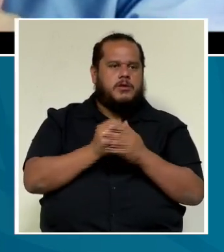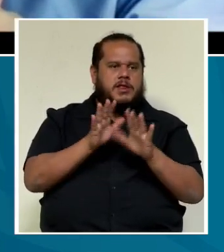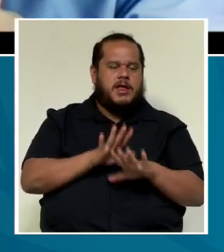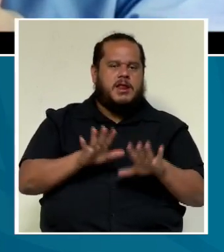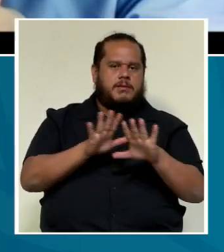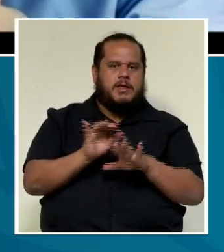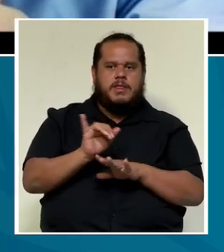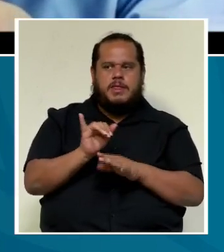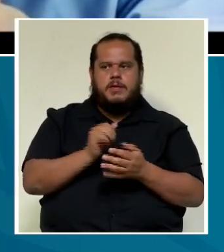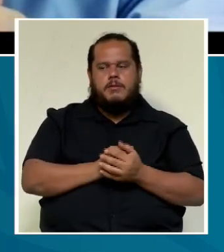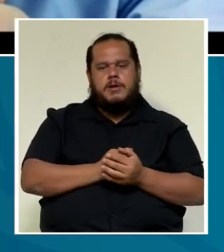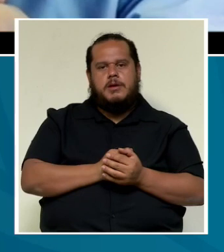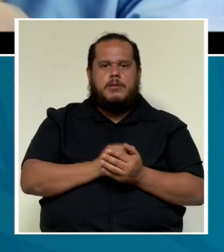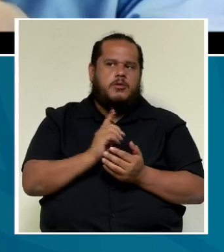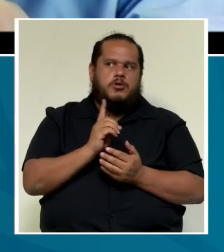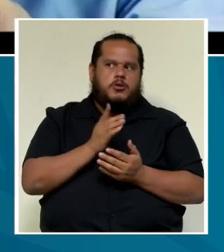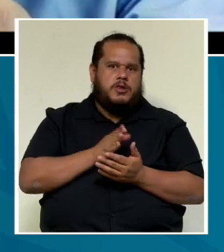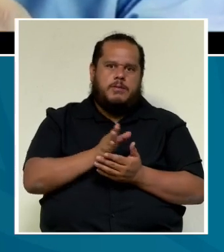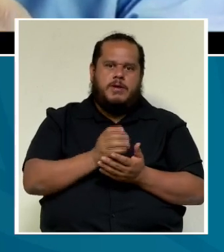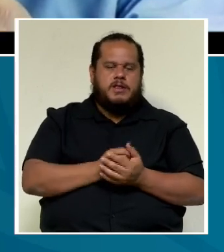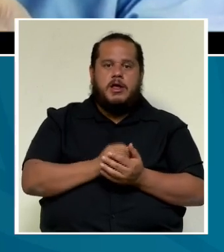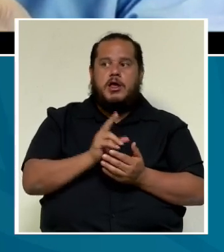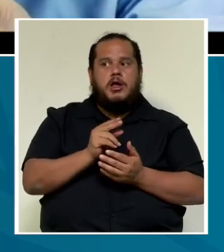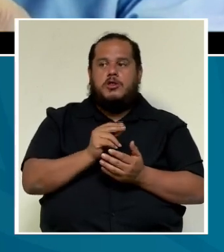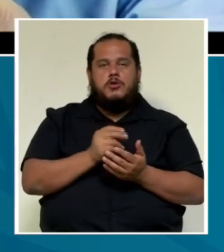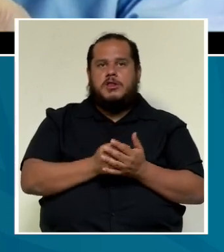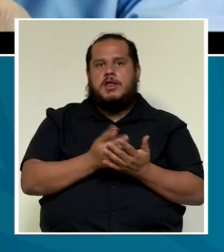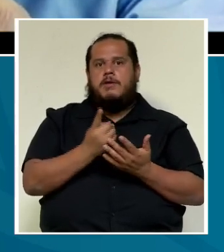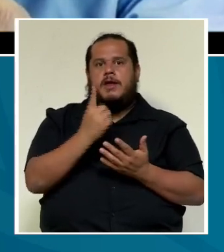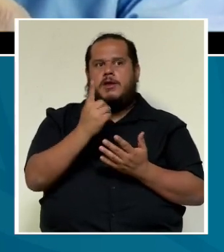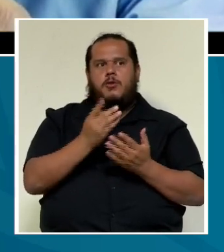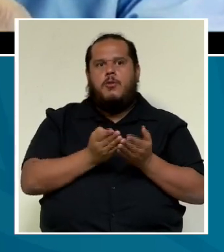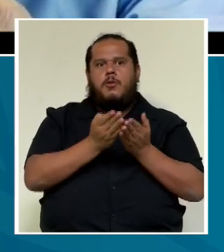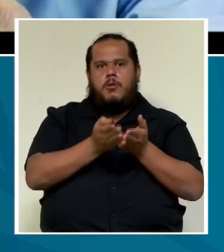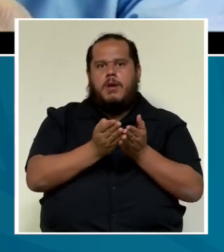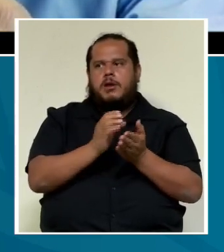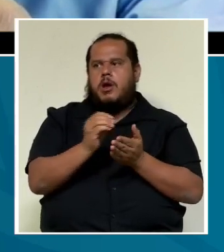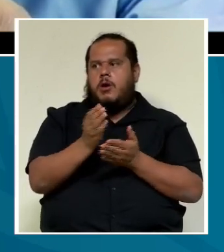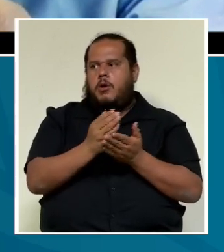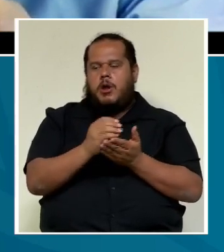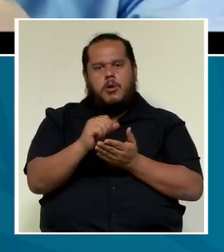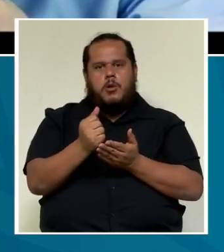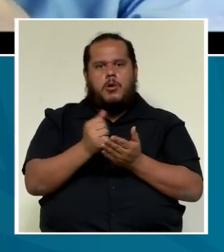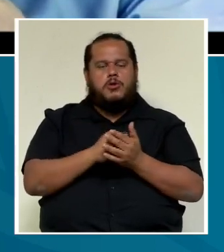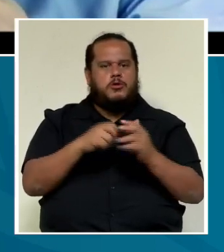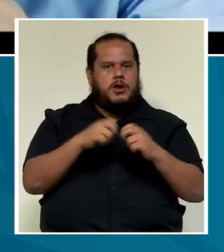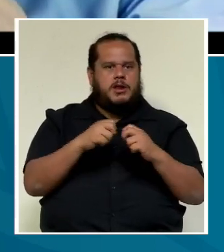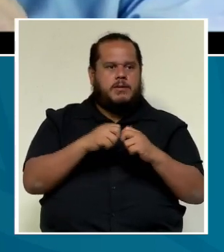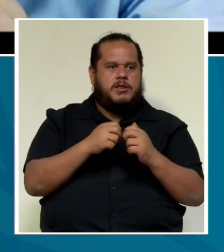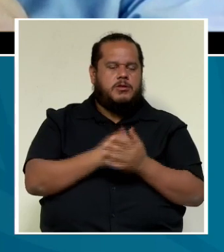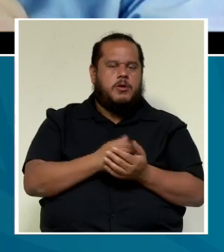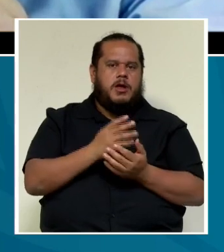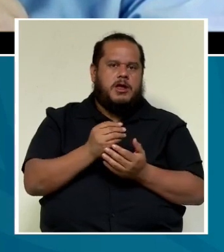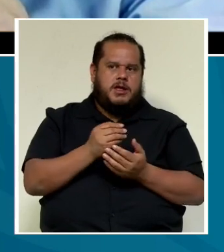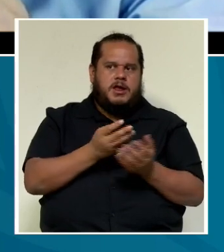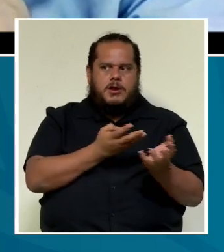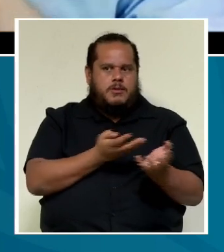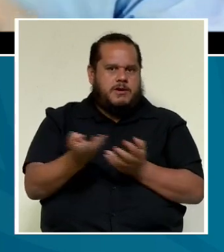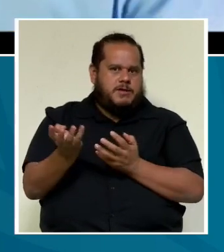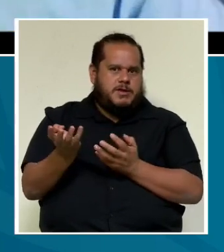ambiente por donde pase. No es que va a pasar un barco o algún otro elemento y lo va a